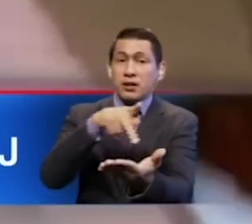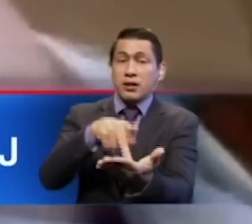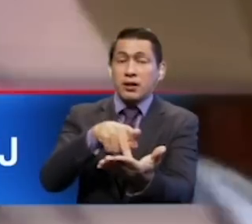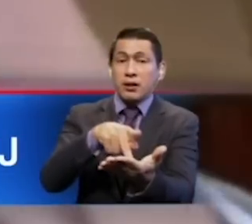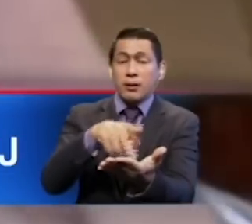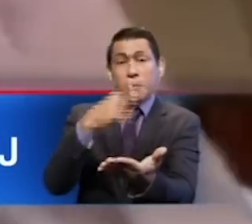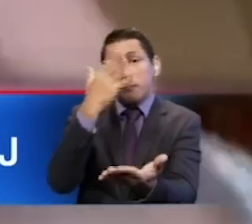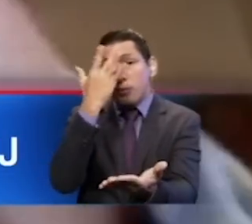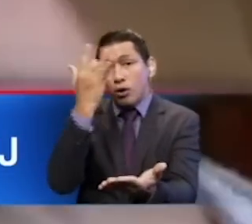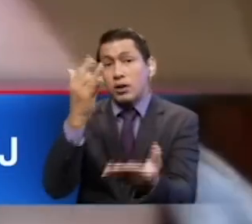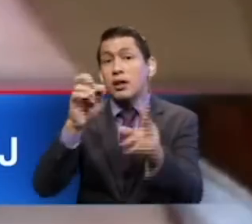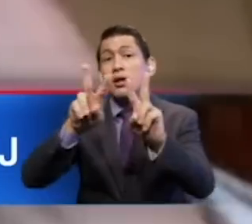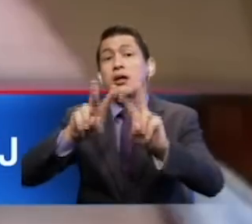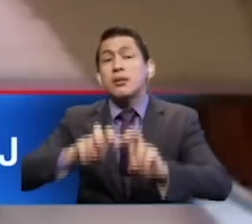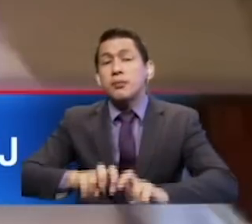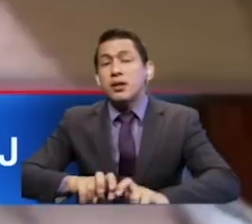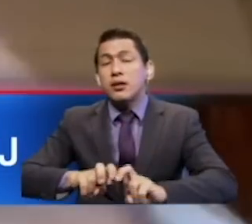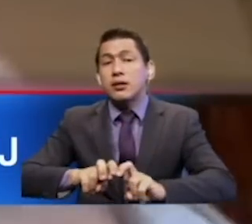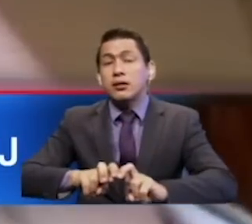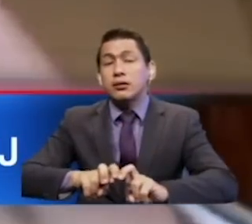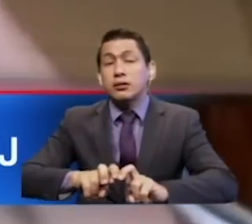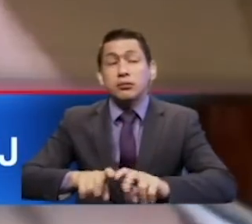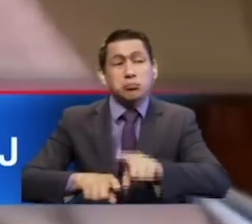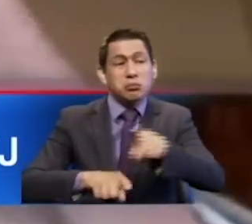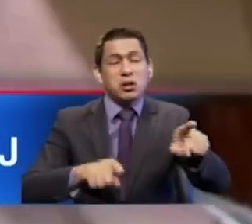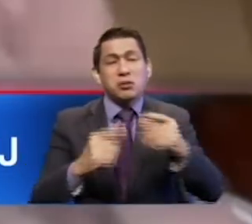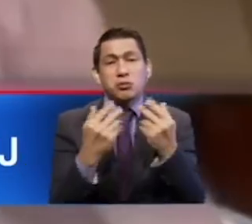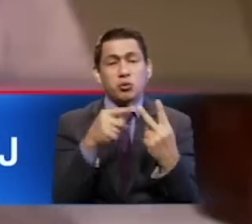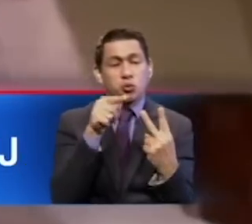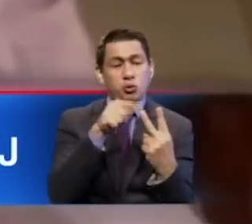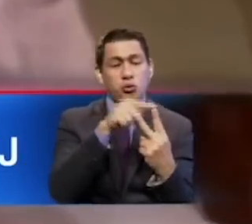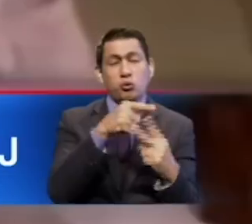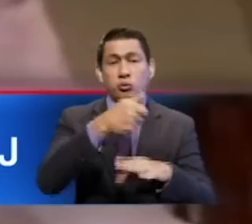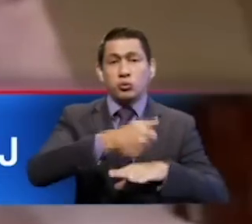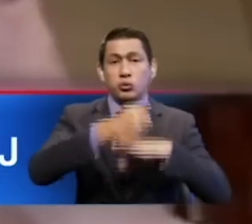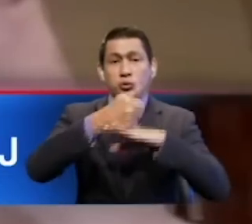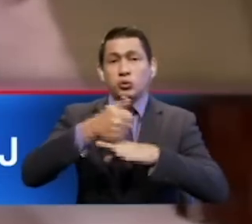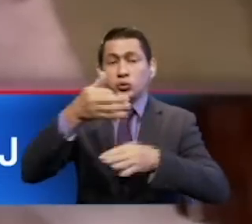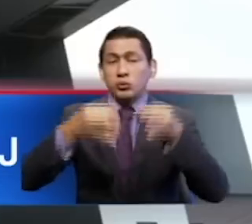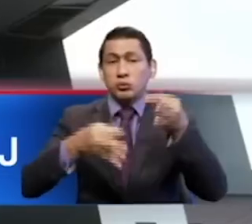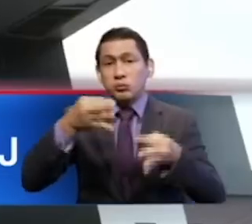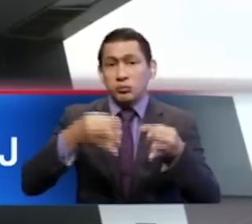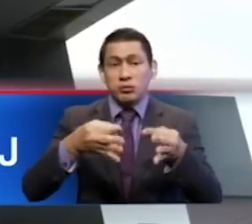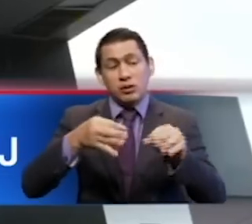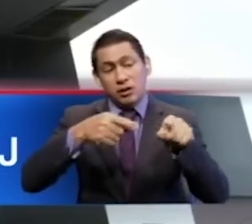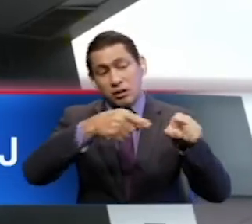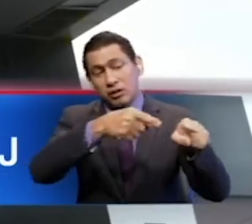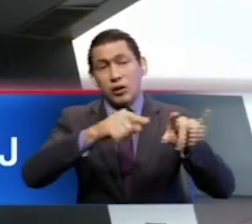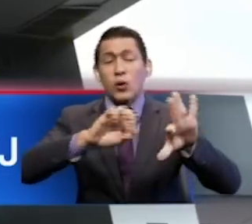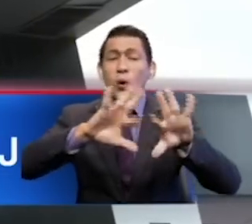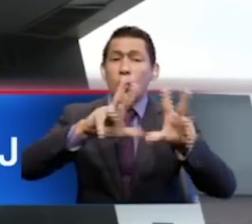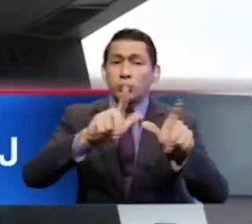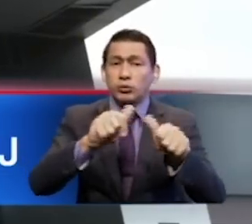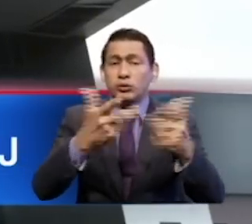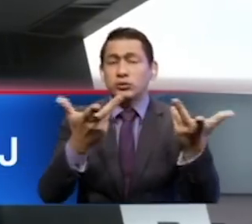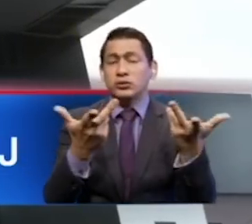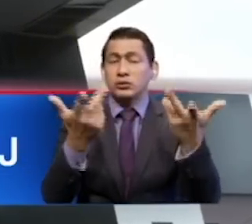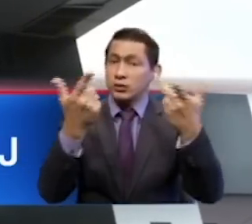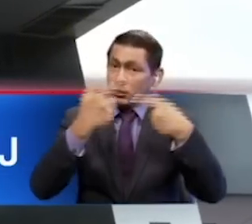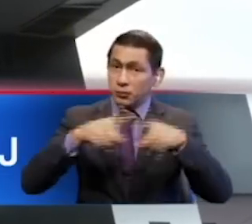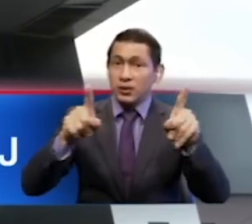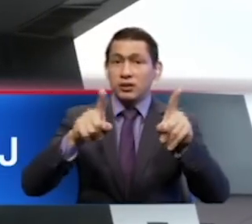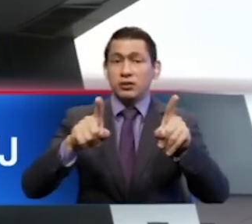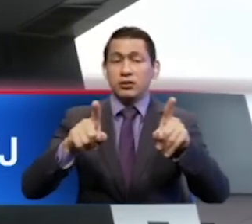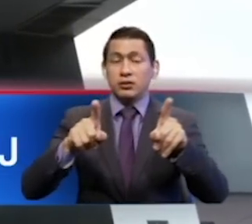que estaba en discusión por medio de un recurso constitucional, es decir, traficantes de influencias. Por su parte, el director jurídico del Consejo